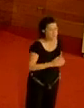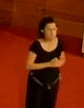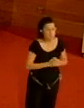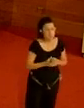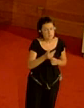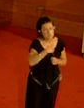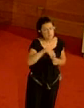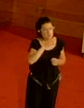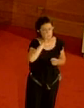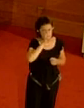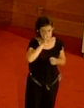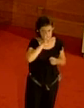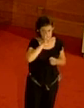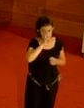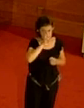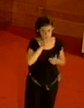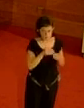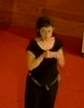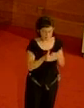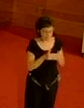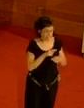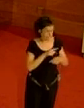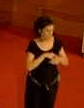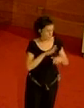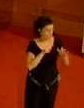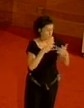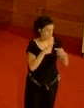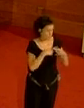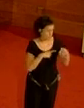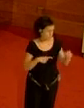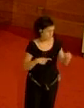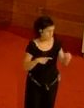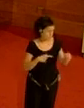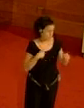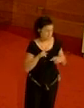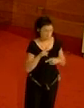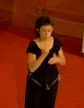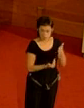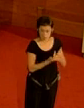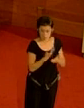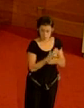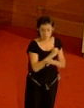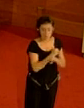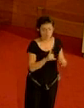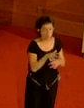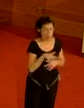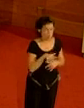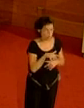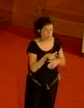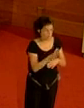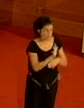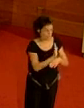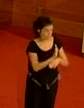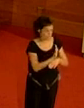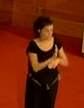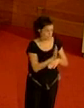recordaros que dentro de un rato a las 99:30 eh vamos a finalizar el el segundo día en los cines floridas con la proyección de